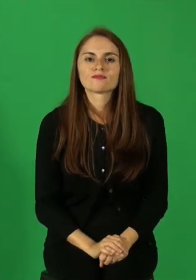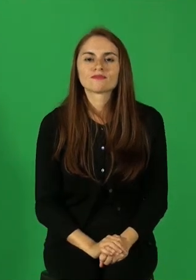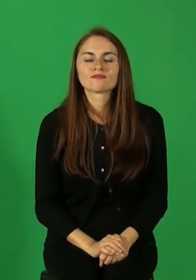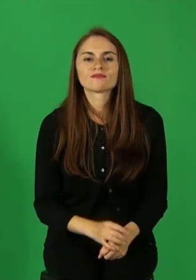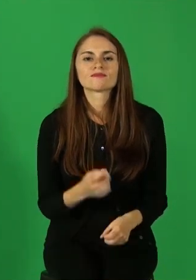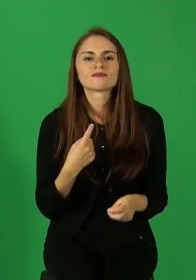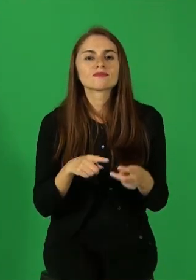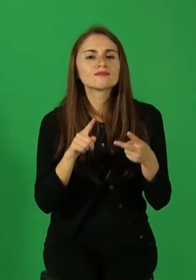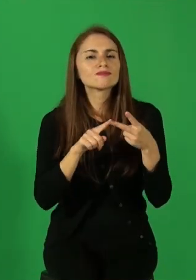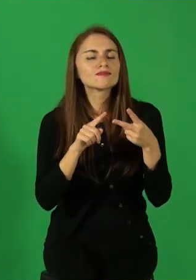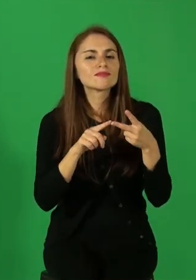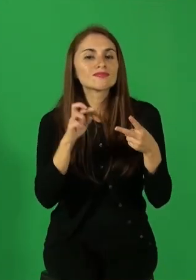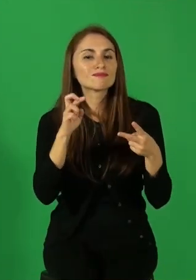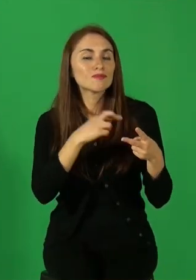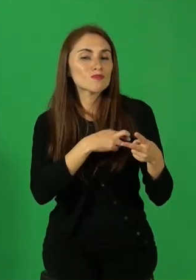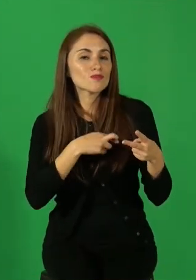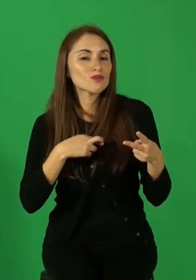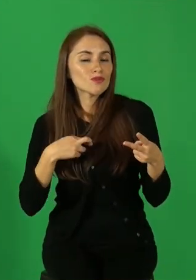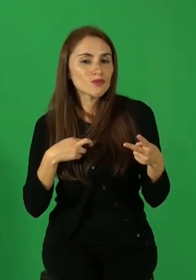la pronominalización?